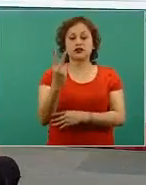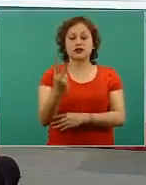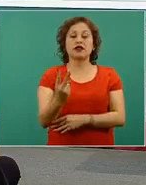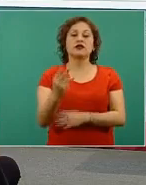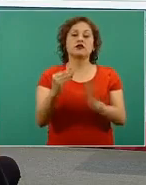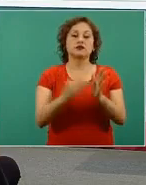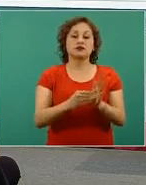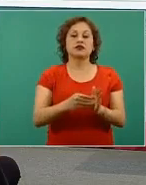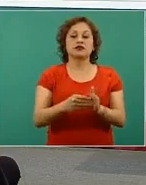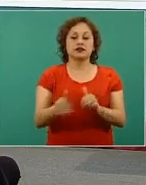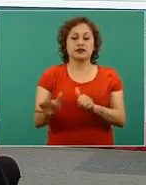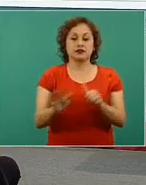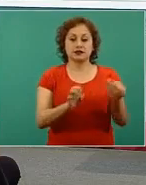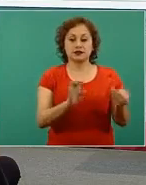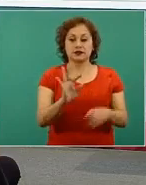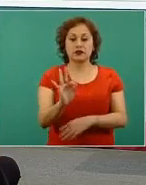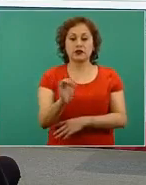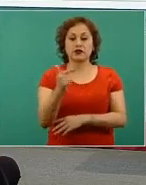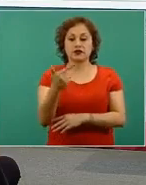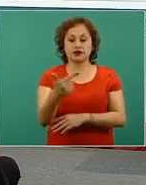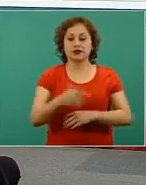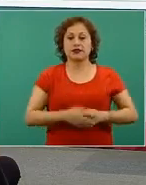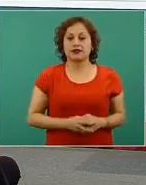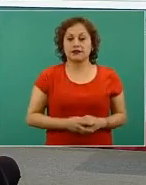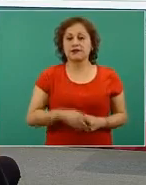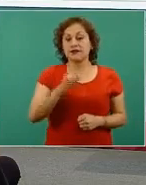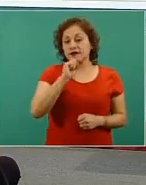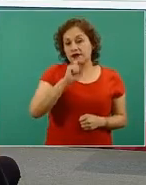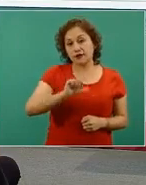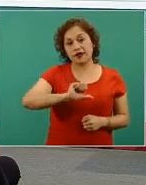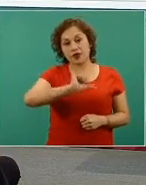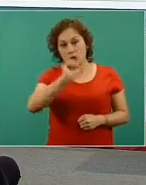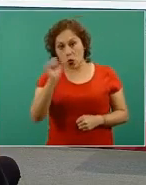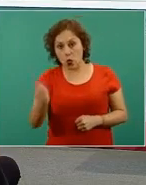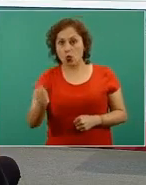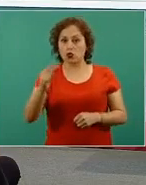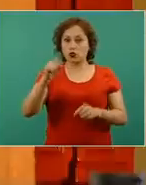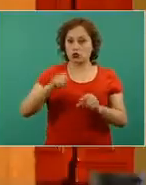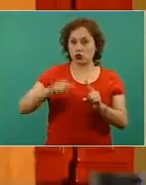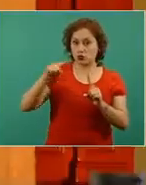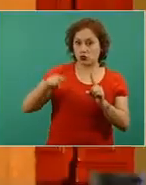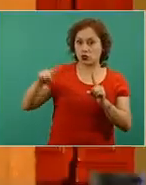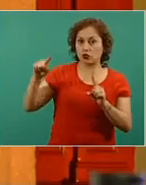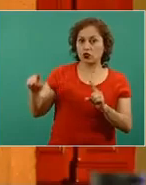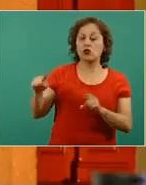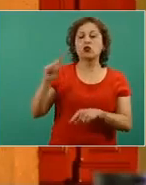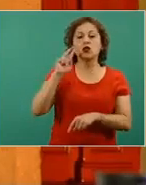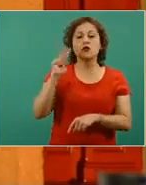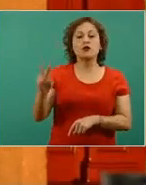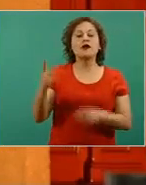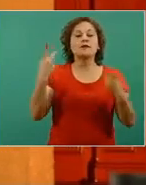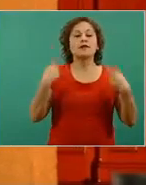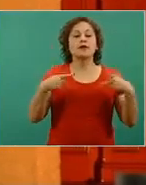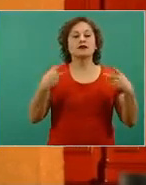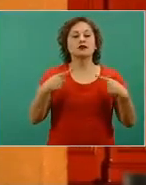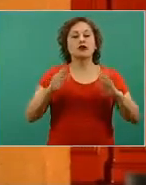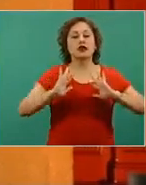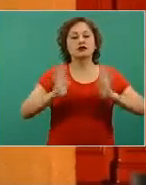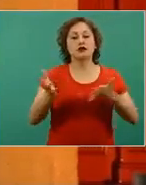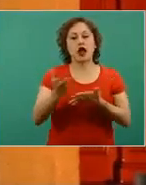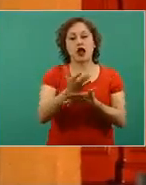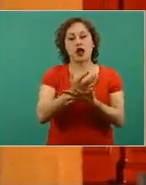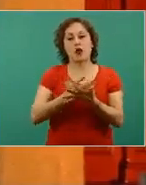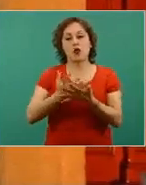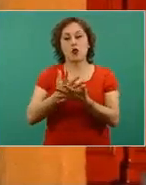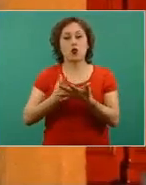2.382.647 y bueno, también visualizamos la gráfica espejo considerada como parte de las personas recuperadas, que también visualizamos día a